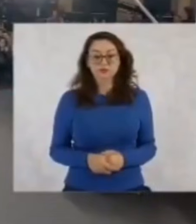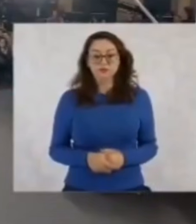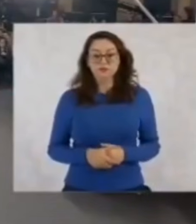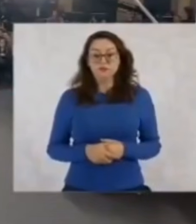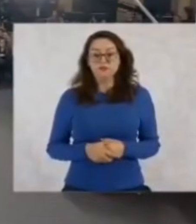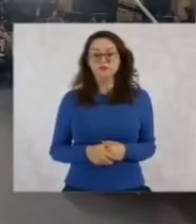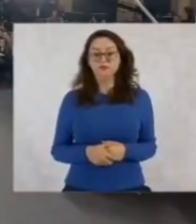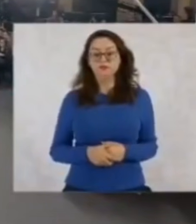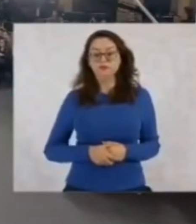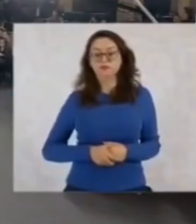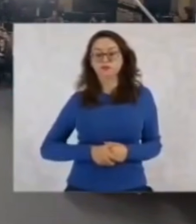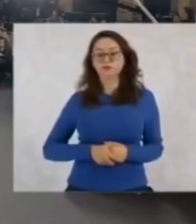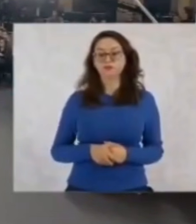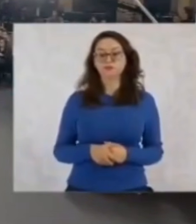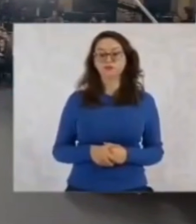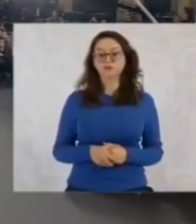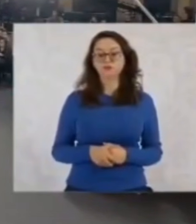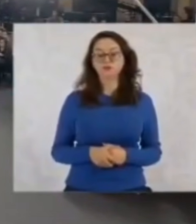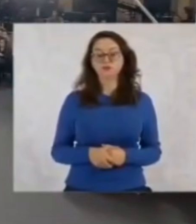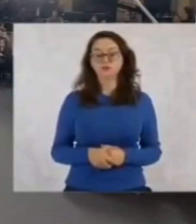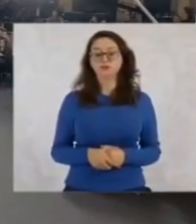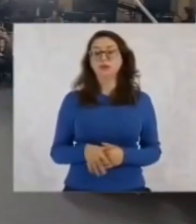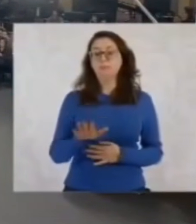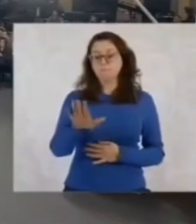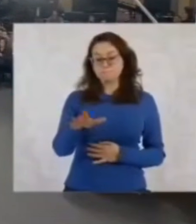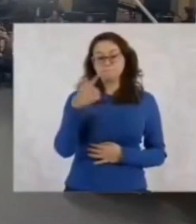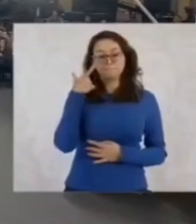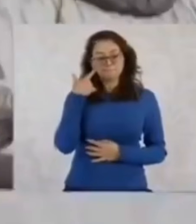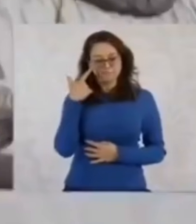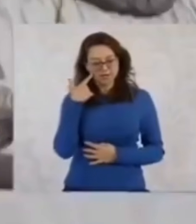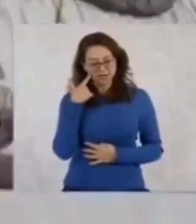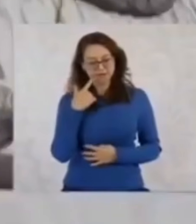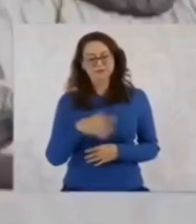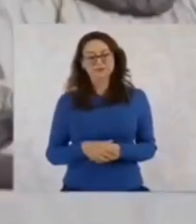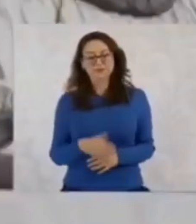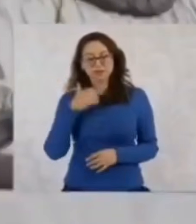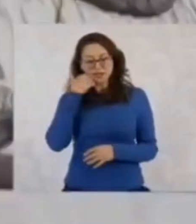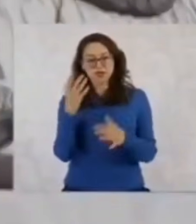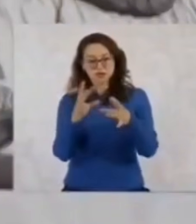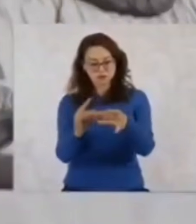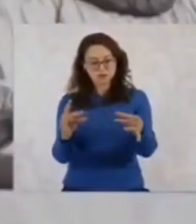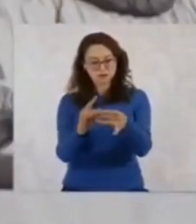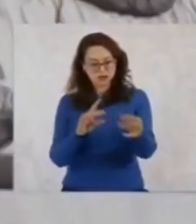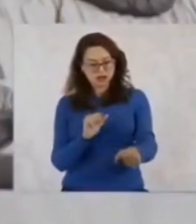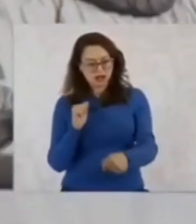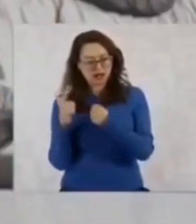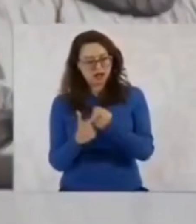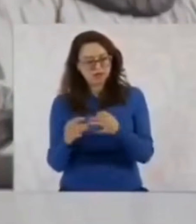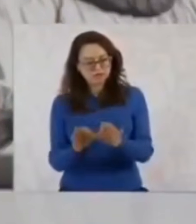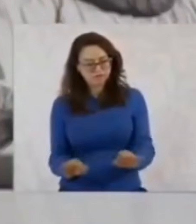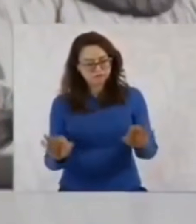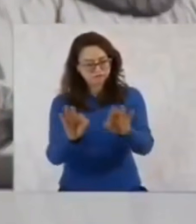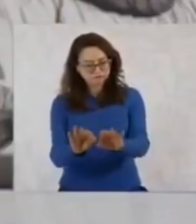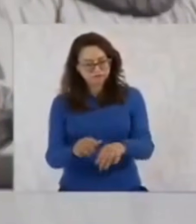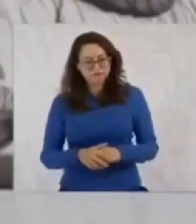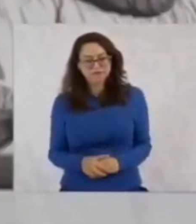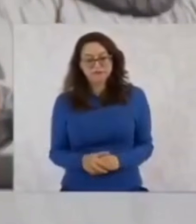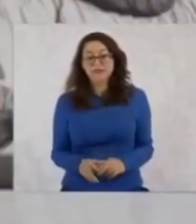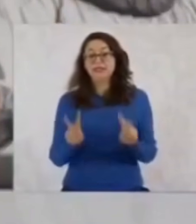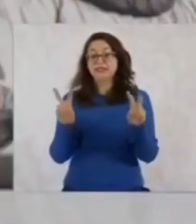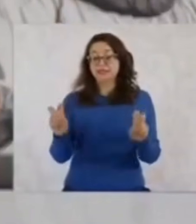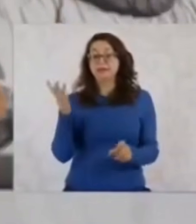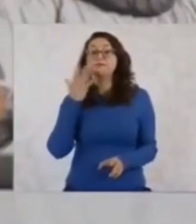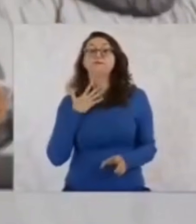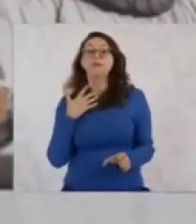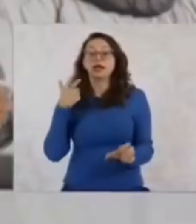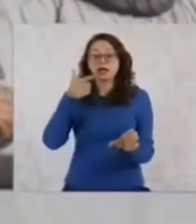no estuviéramos interviniendo para apoyar el precio de